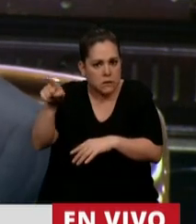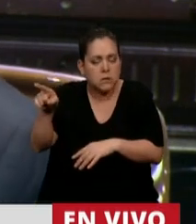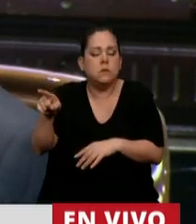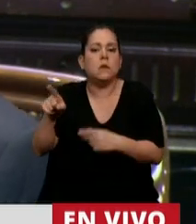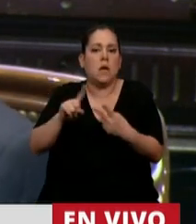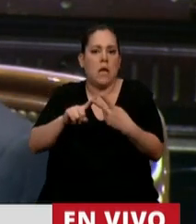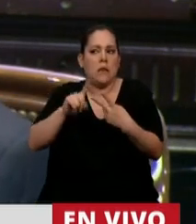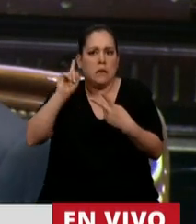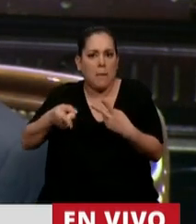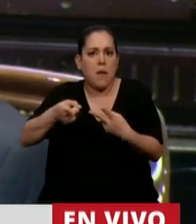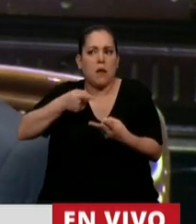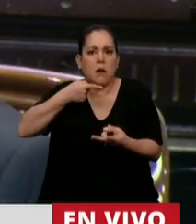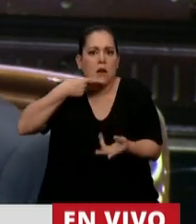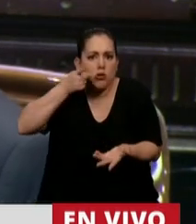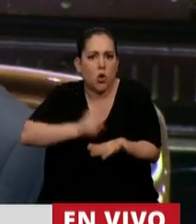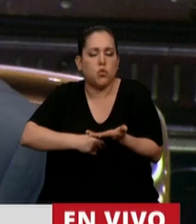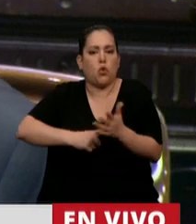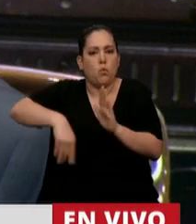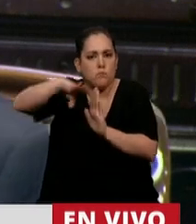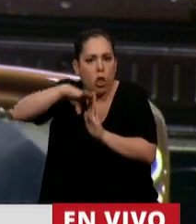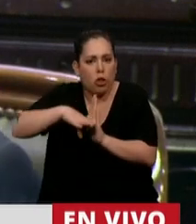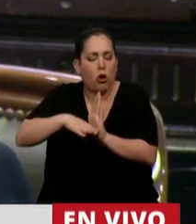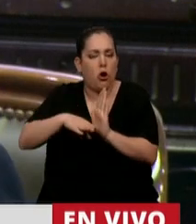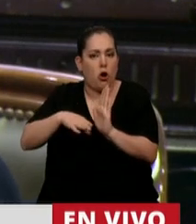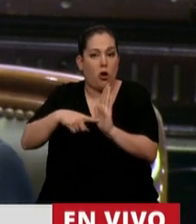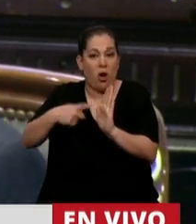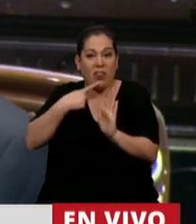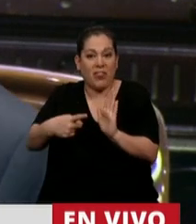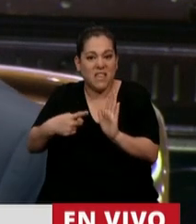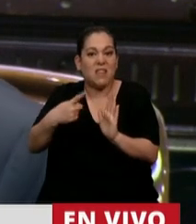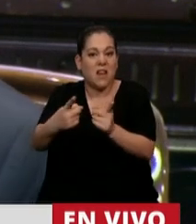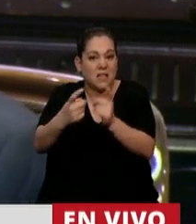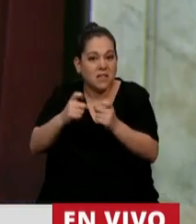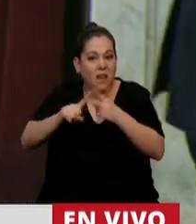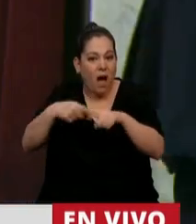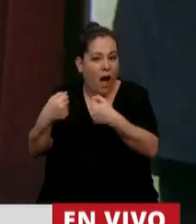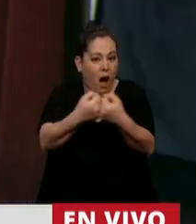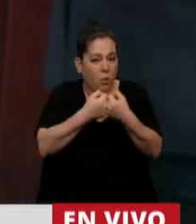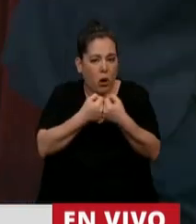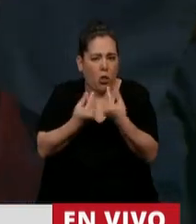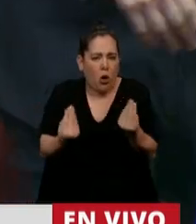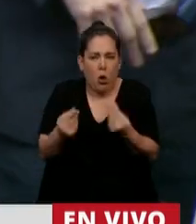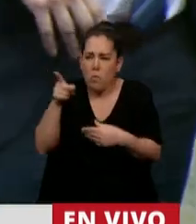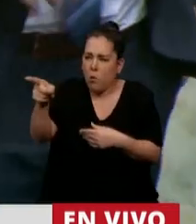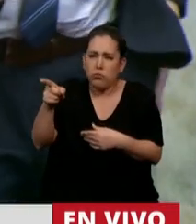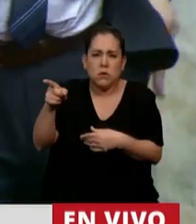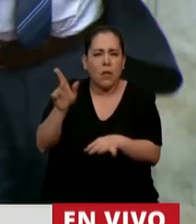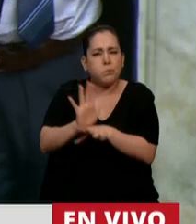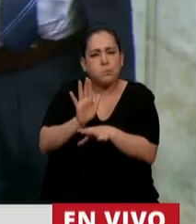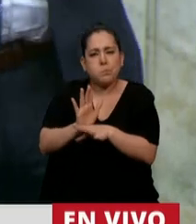la resolución que aprobó ese protocolo exige el consenso ¿Cómo puede usted dar por